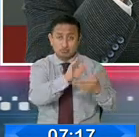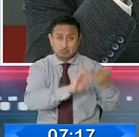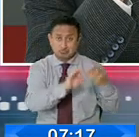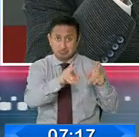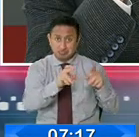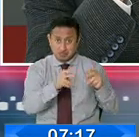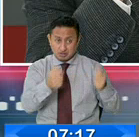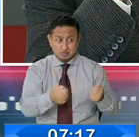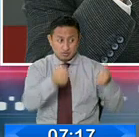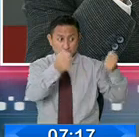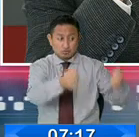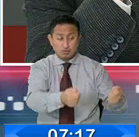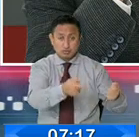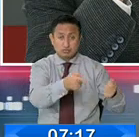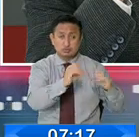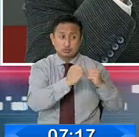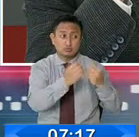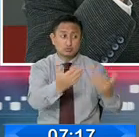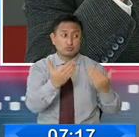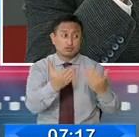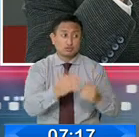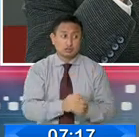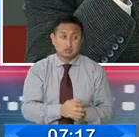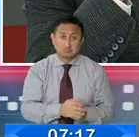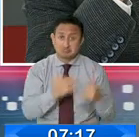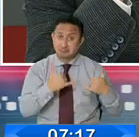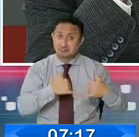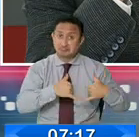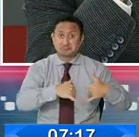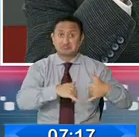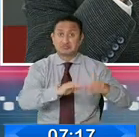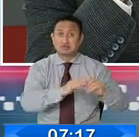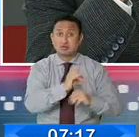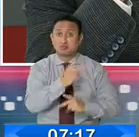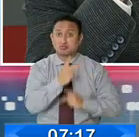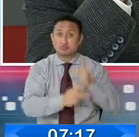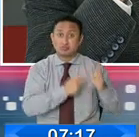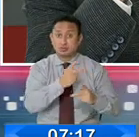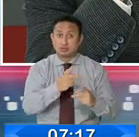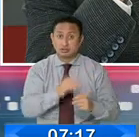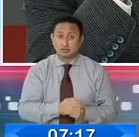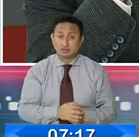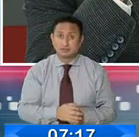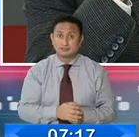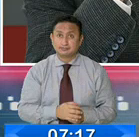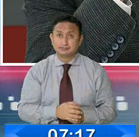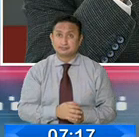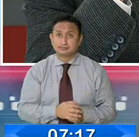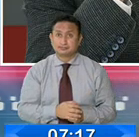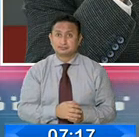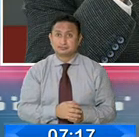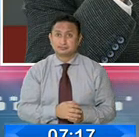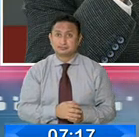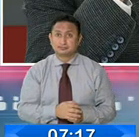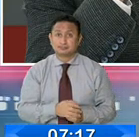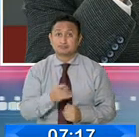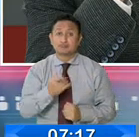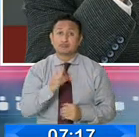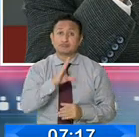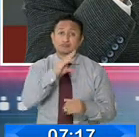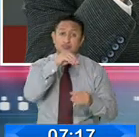de las organizaciones políticas y continuó con el proceso de democracia